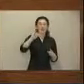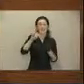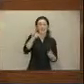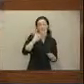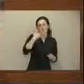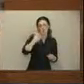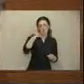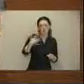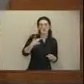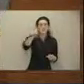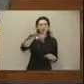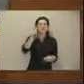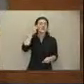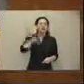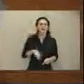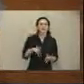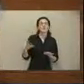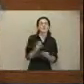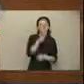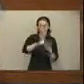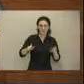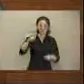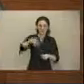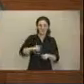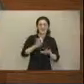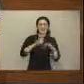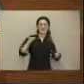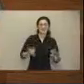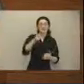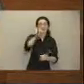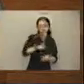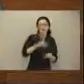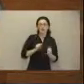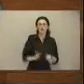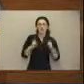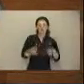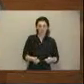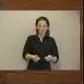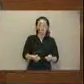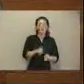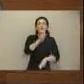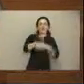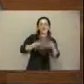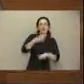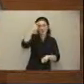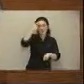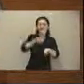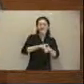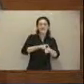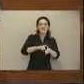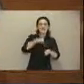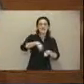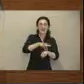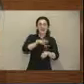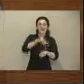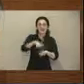persona reconocida por muchos en esta Cámara y la persona que puso en marcha la reforma psiquiátrica en Asturias ya hace muchos años